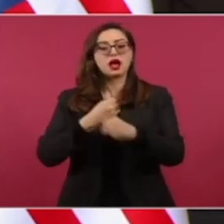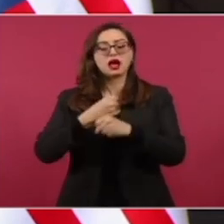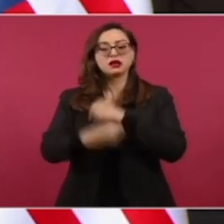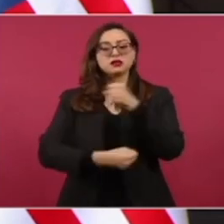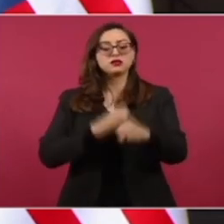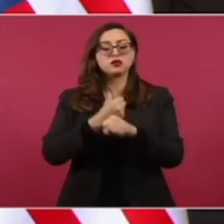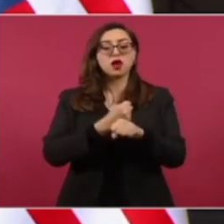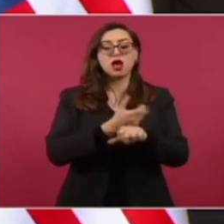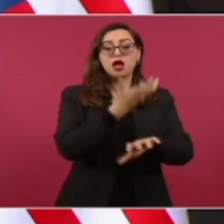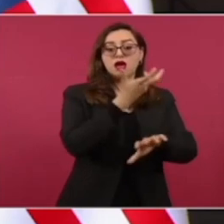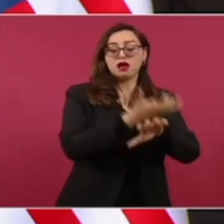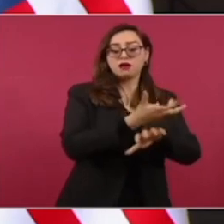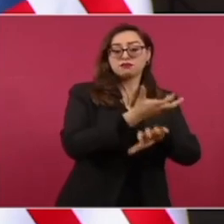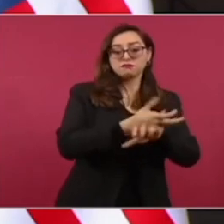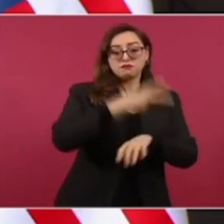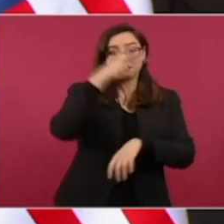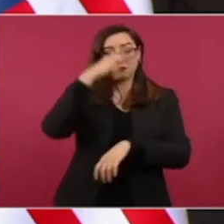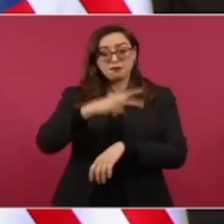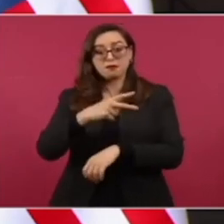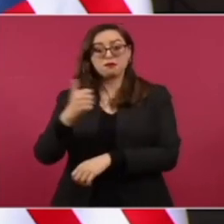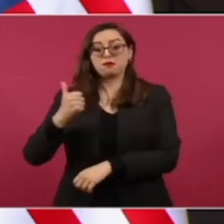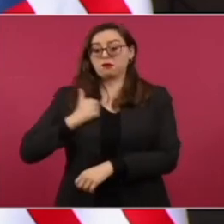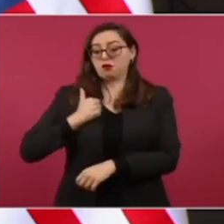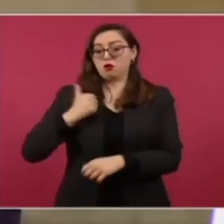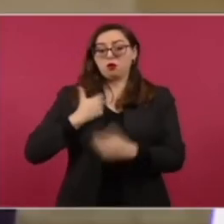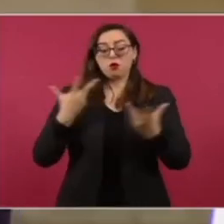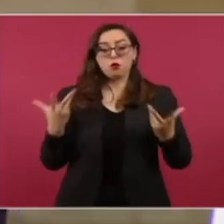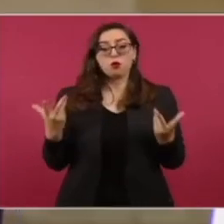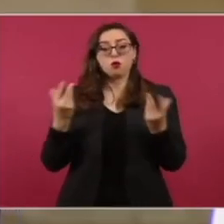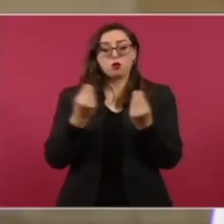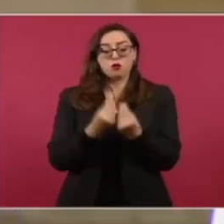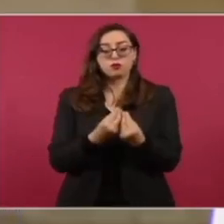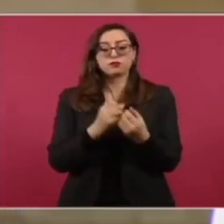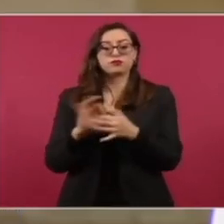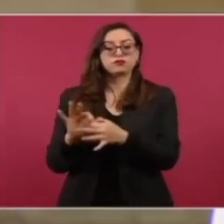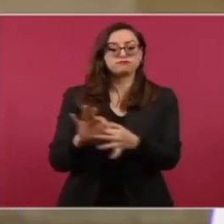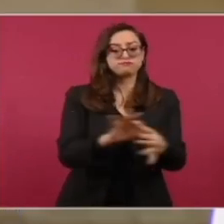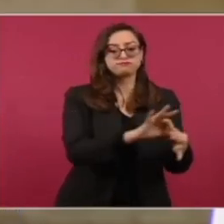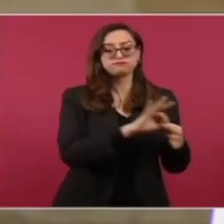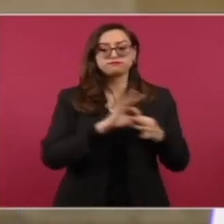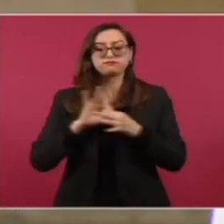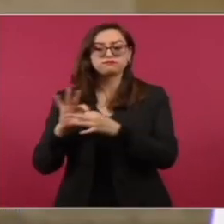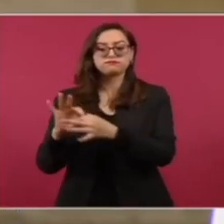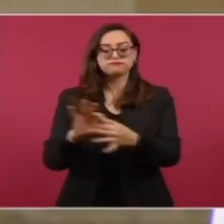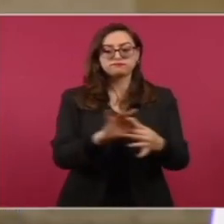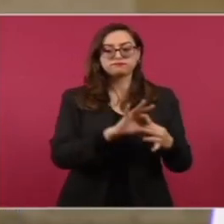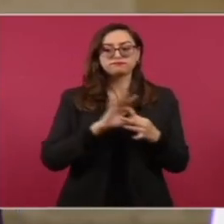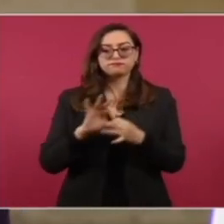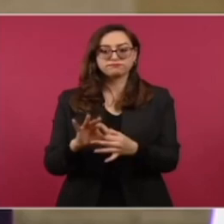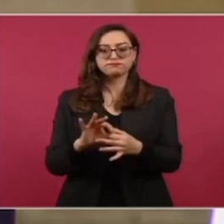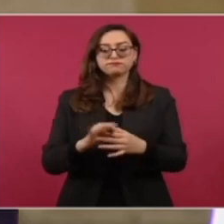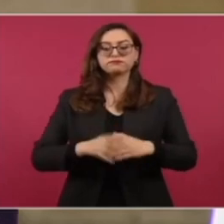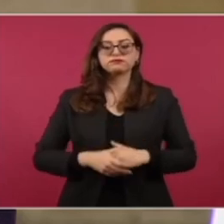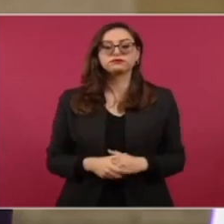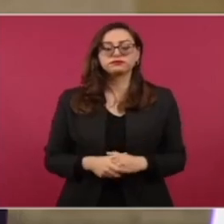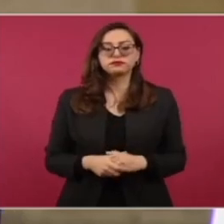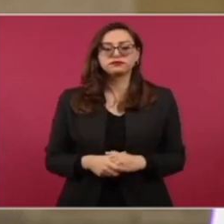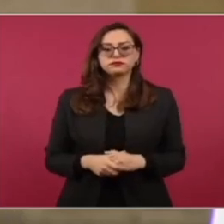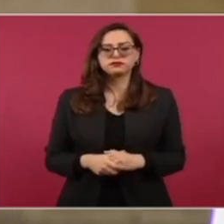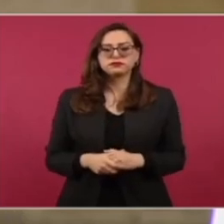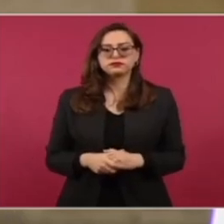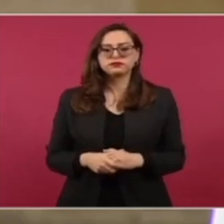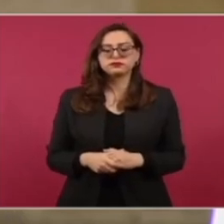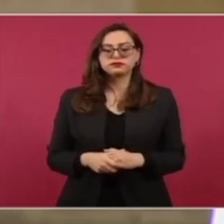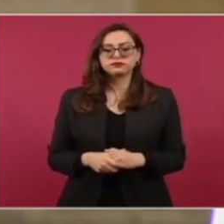États-Unis México, et Estados du Unidos y Canadá sont devenues intimement se liées vincularon grâce à la íntimamente NAFTA. gracias al Cet NAFTA. accord a